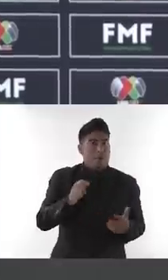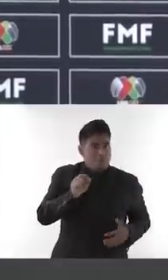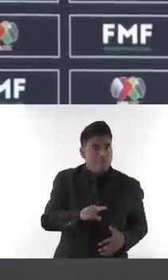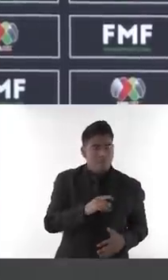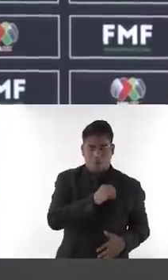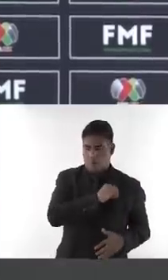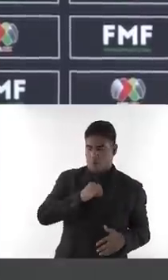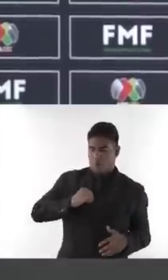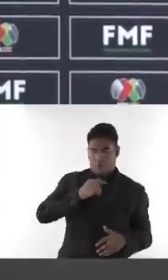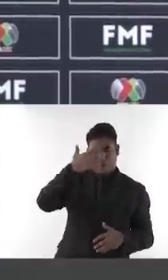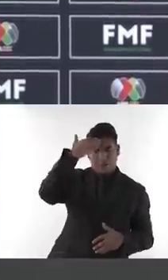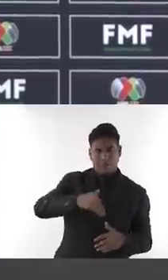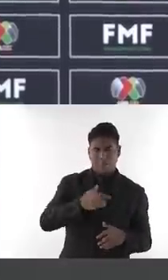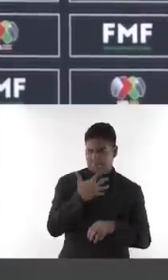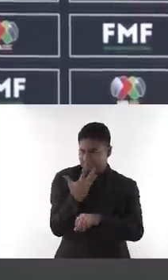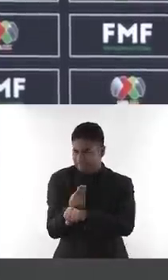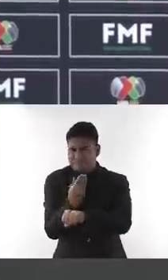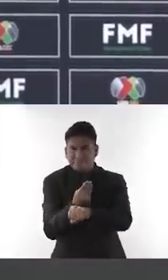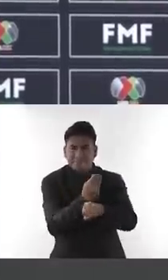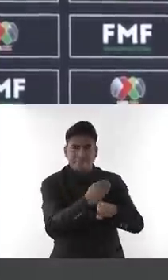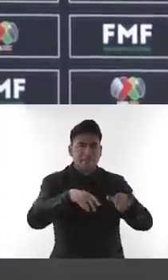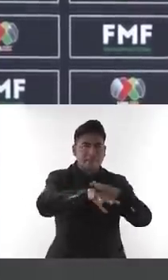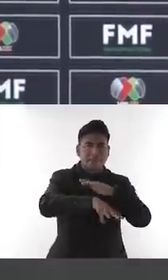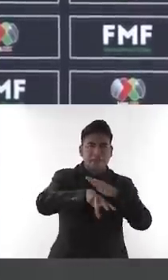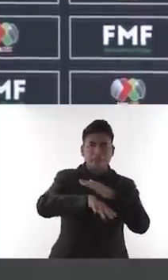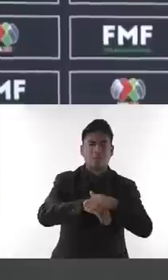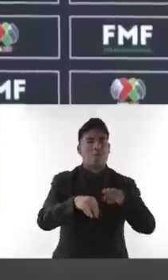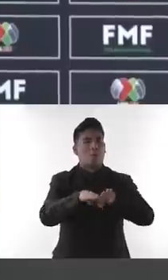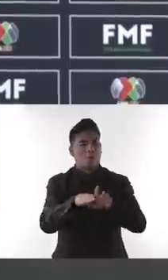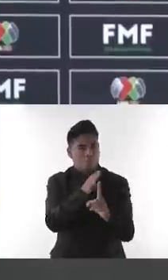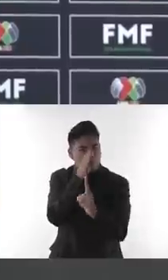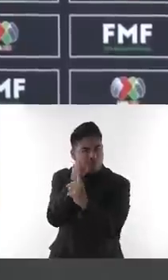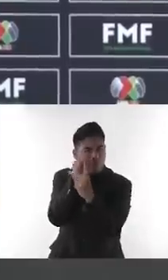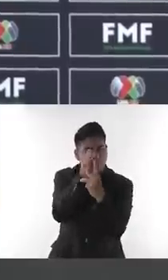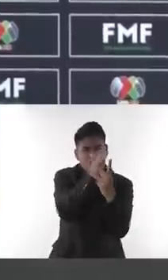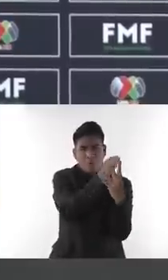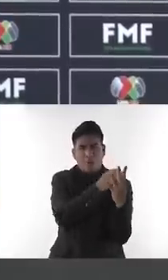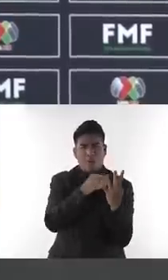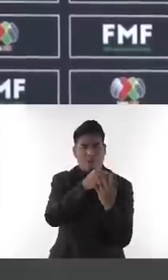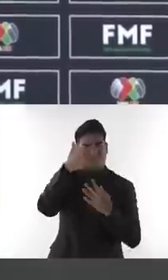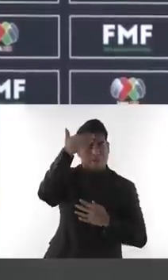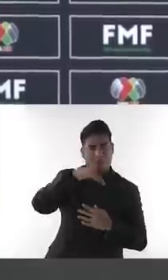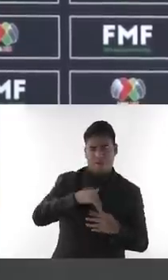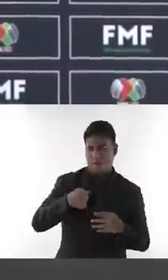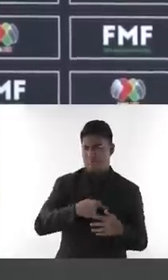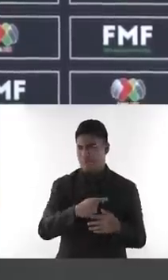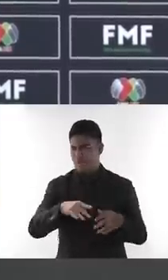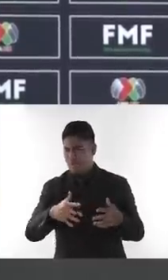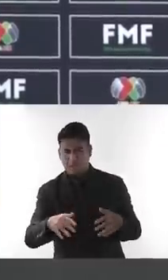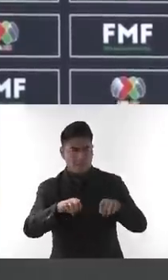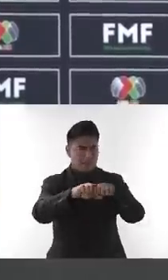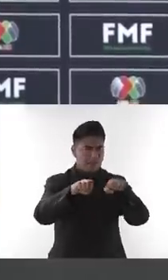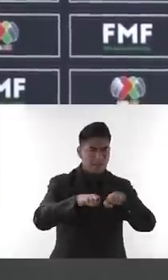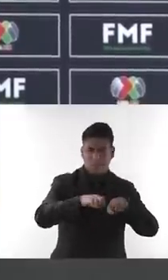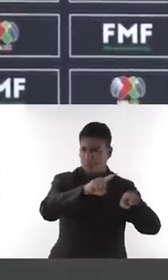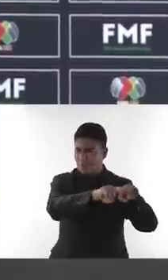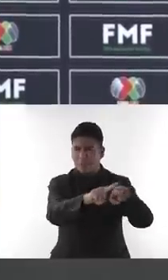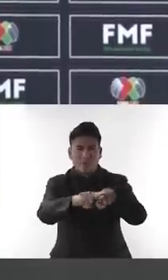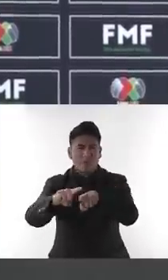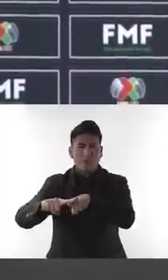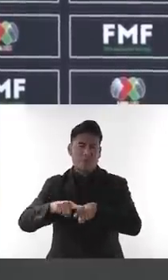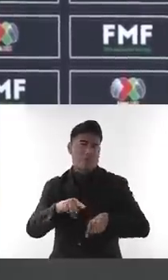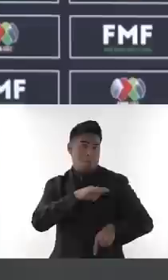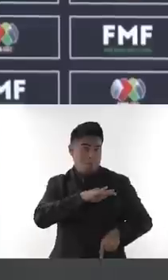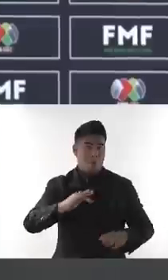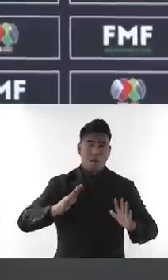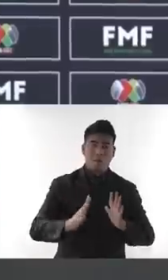para lograr estos objetivos tan anhelados como son el ganar los diferentes partidos en Copa del Mundo, el tener una gran